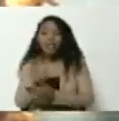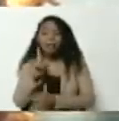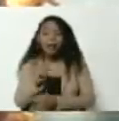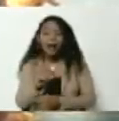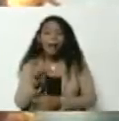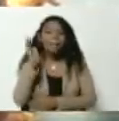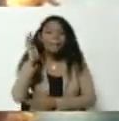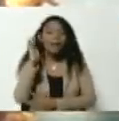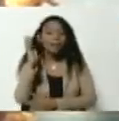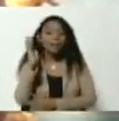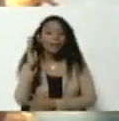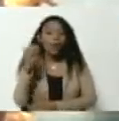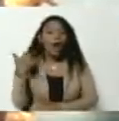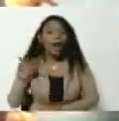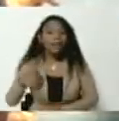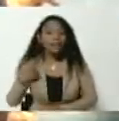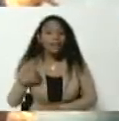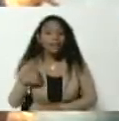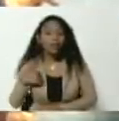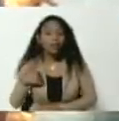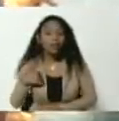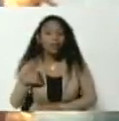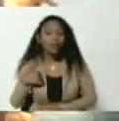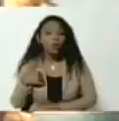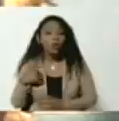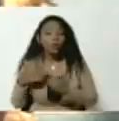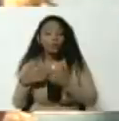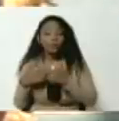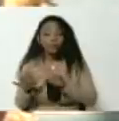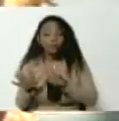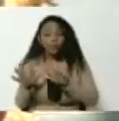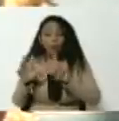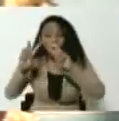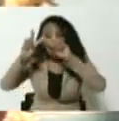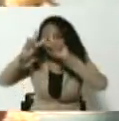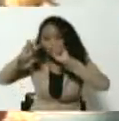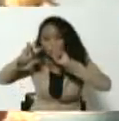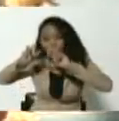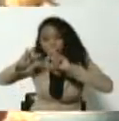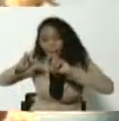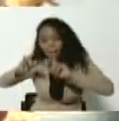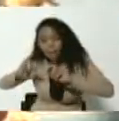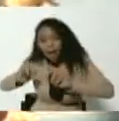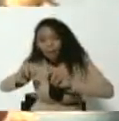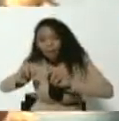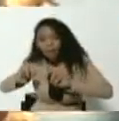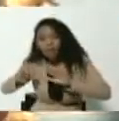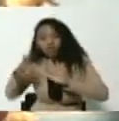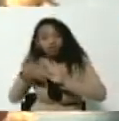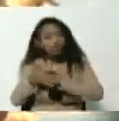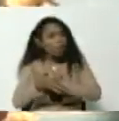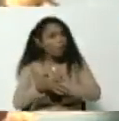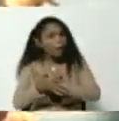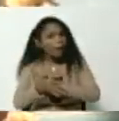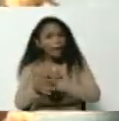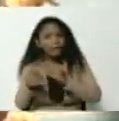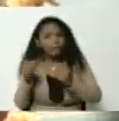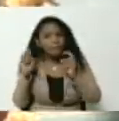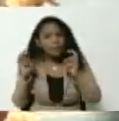el Parlamento argentino abra una investigación sobre